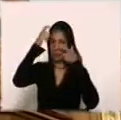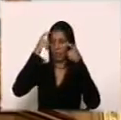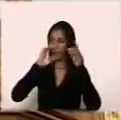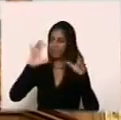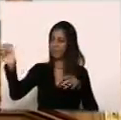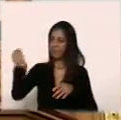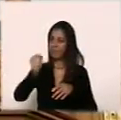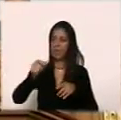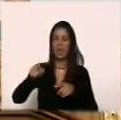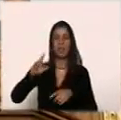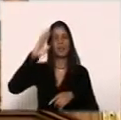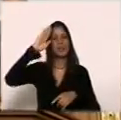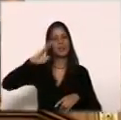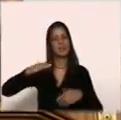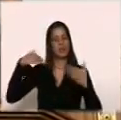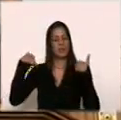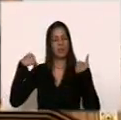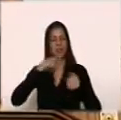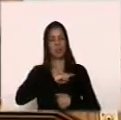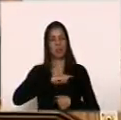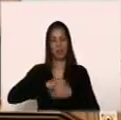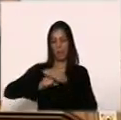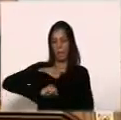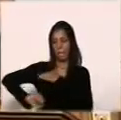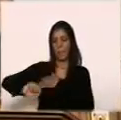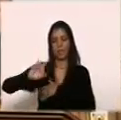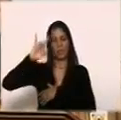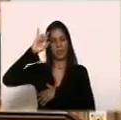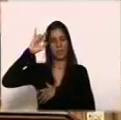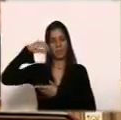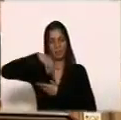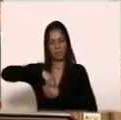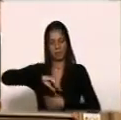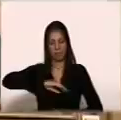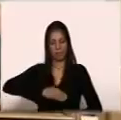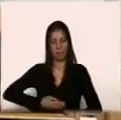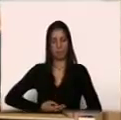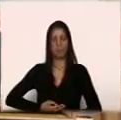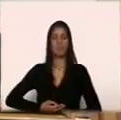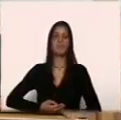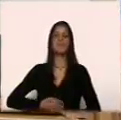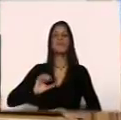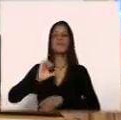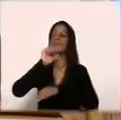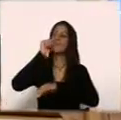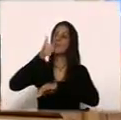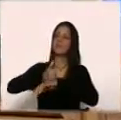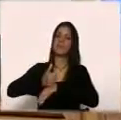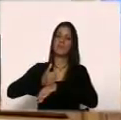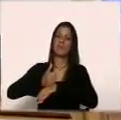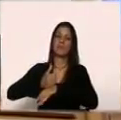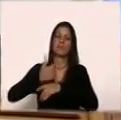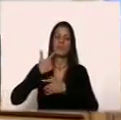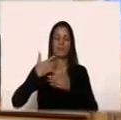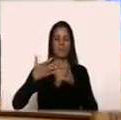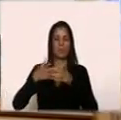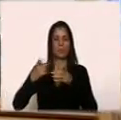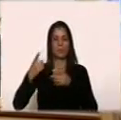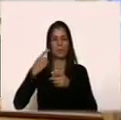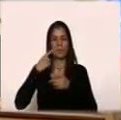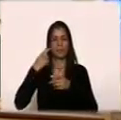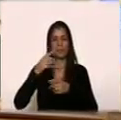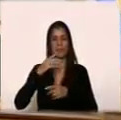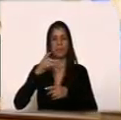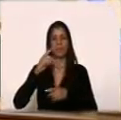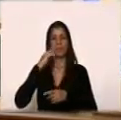fue parido en el vientre diabólico de la central empresarial que secuestra las voces de la mayoría de los empresarios honestos de este país, que